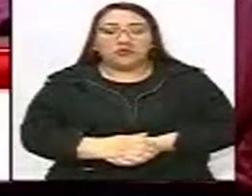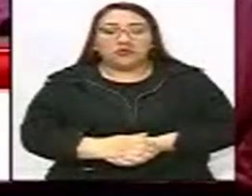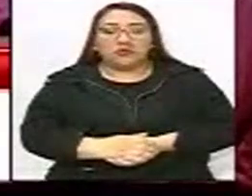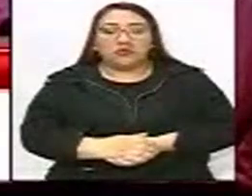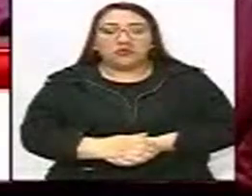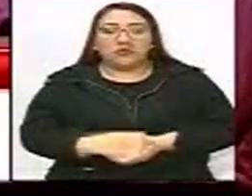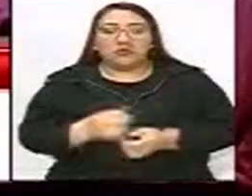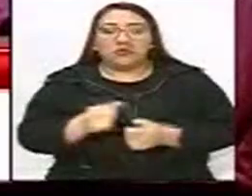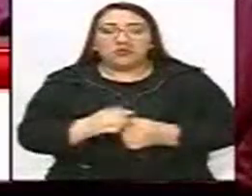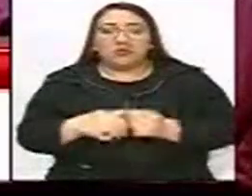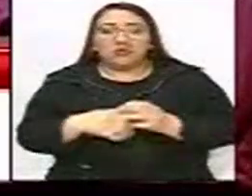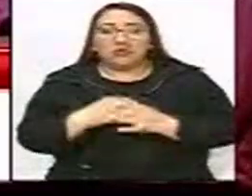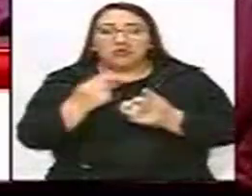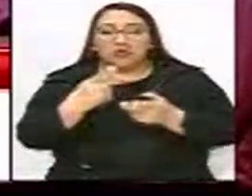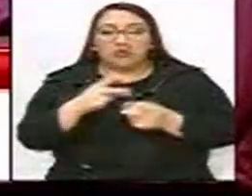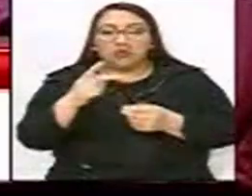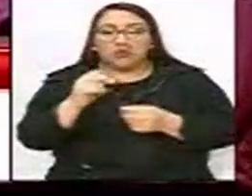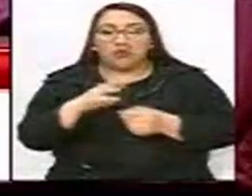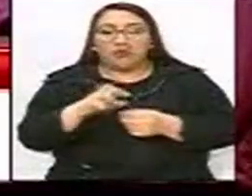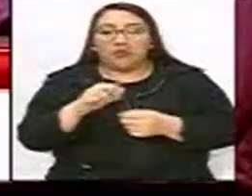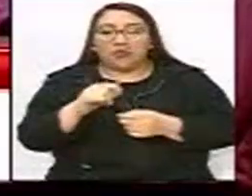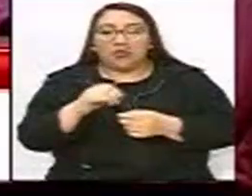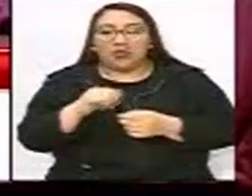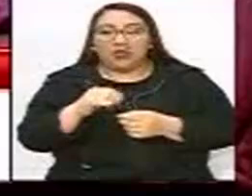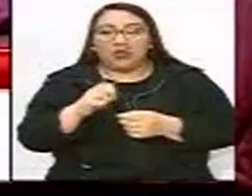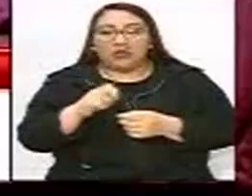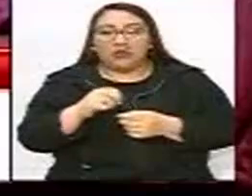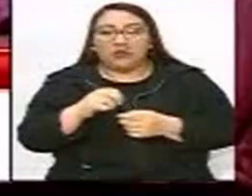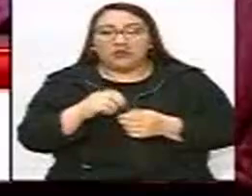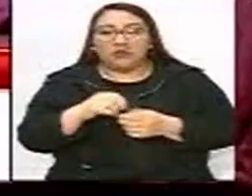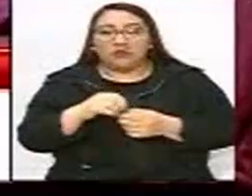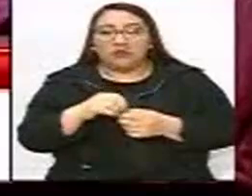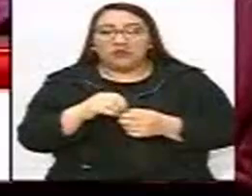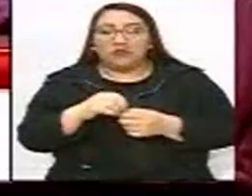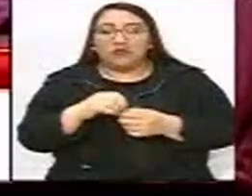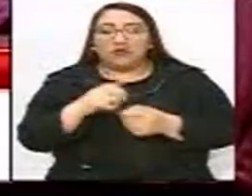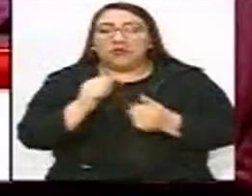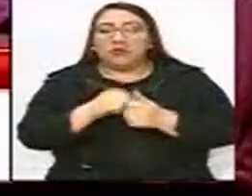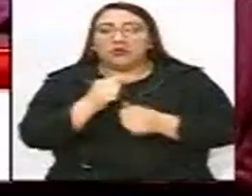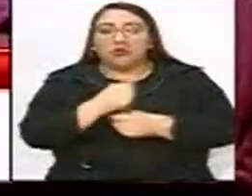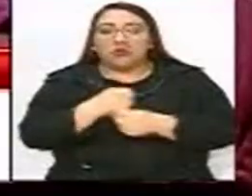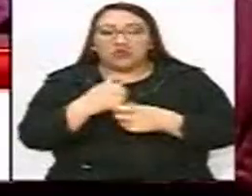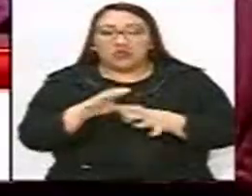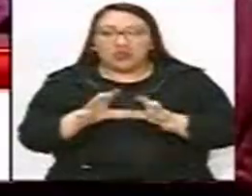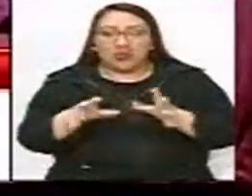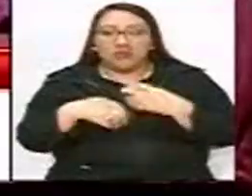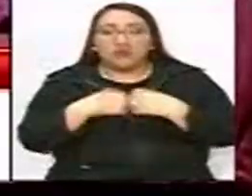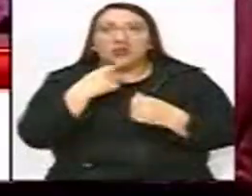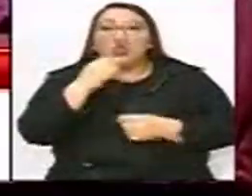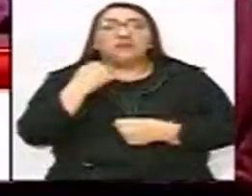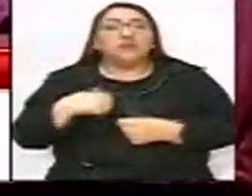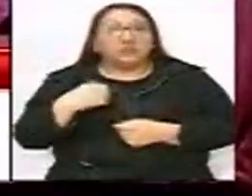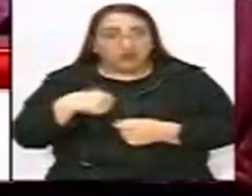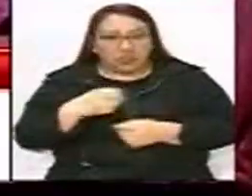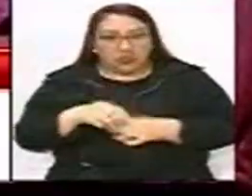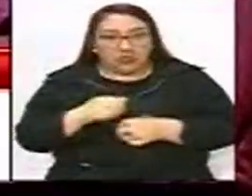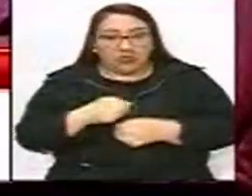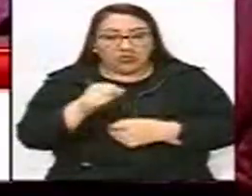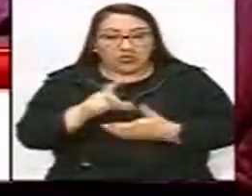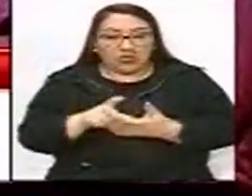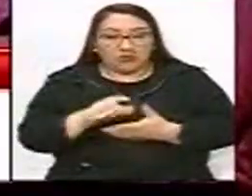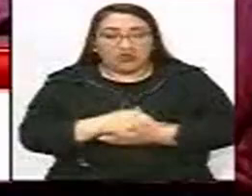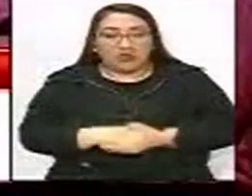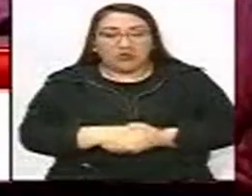lo que respecta al incremento de peajes y las acciones que adoptará la Municipalidad Metropolitana de